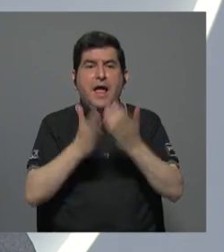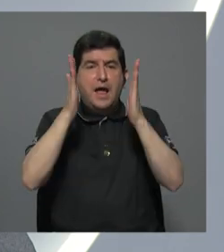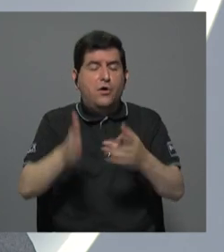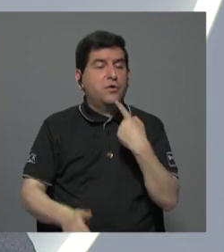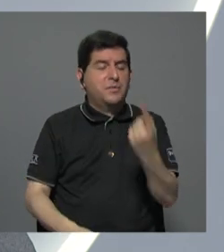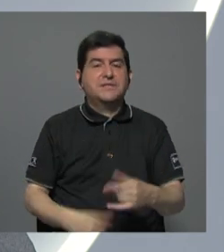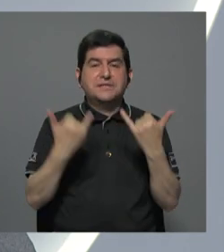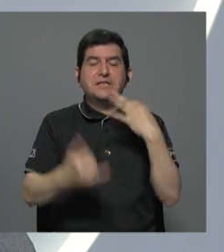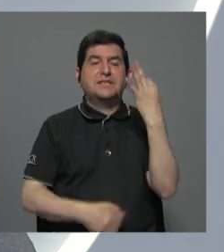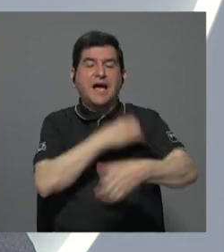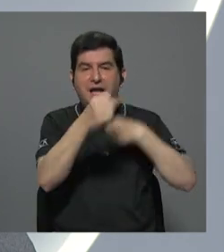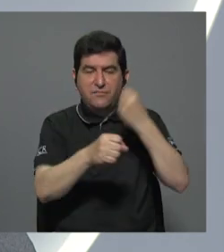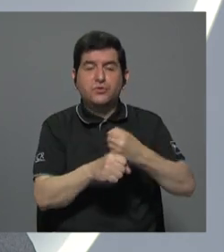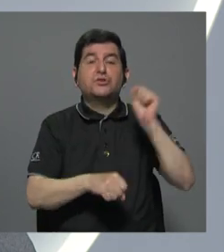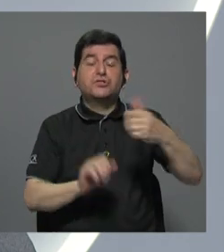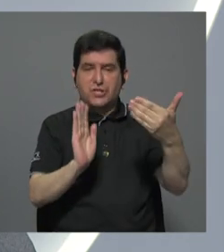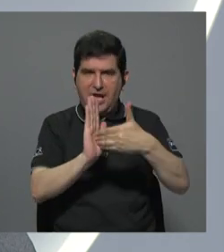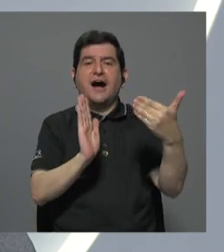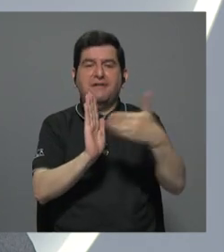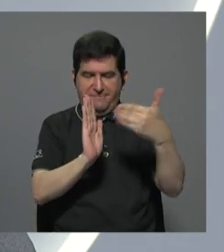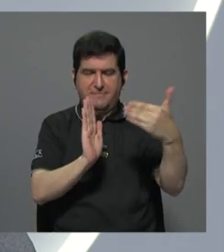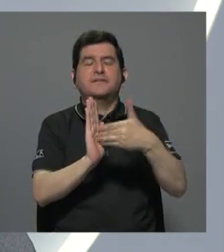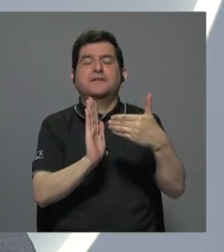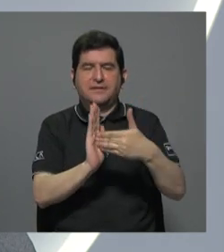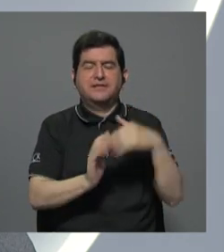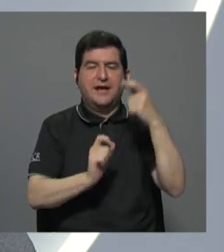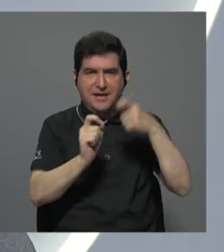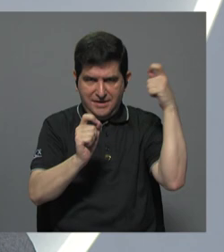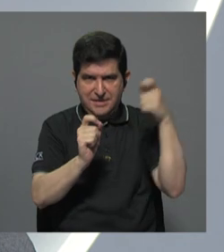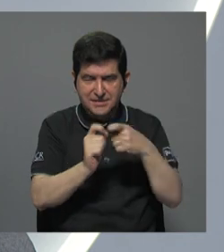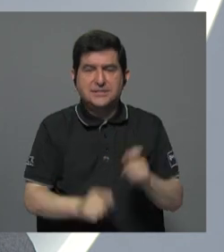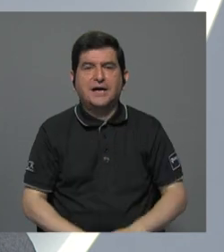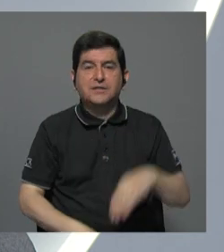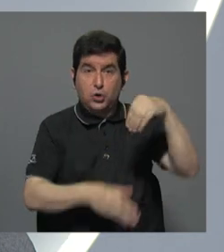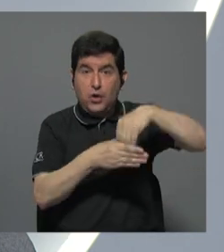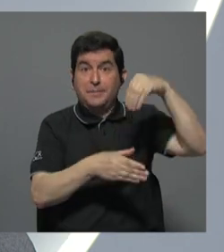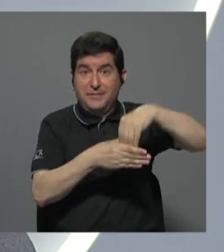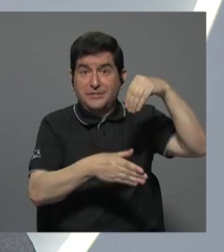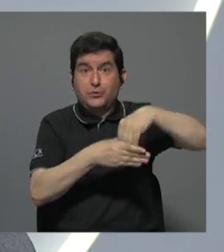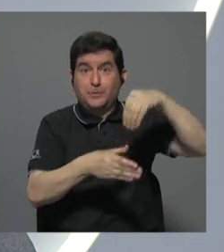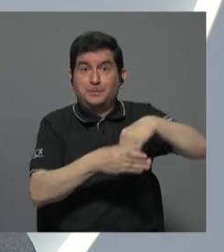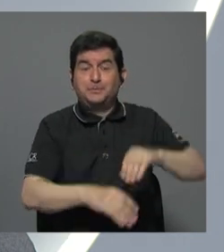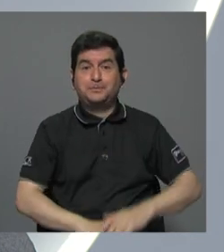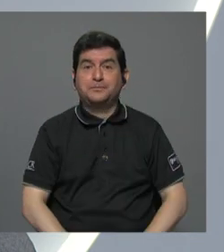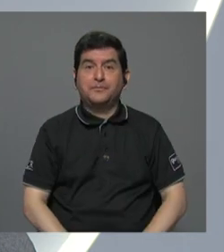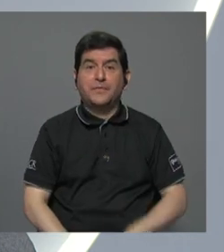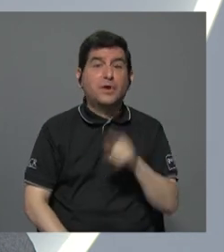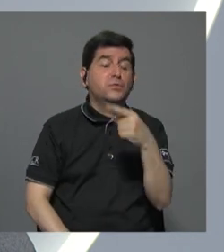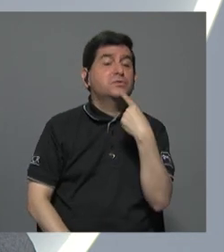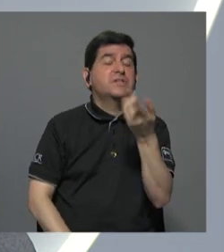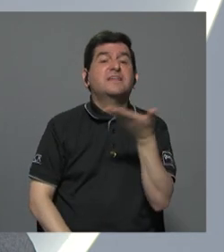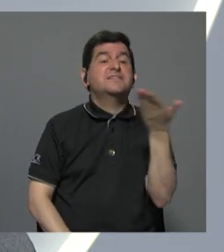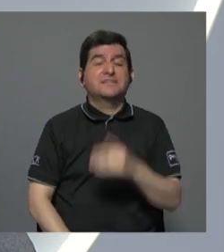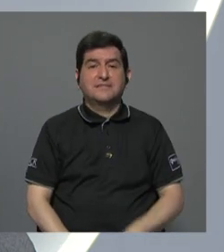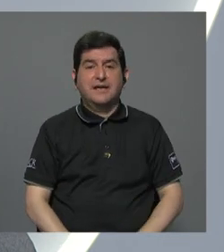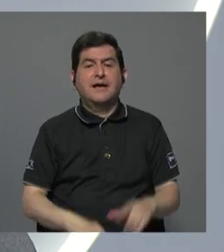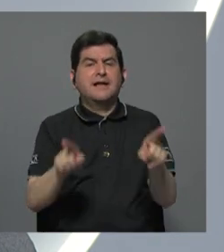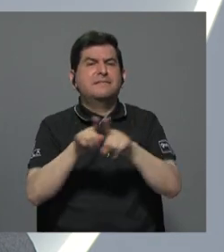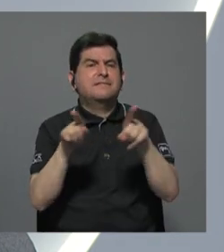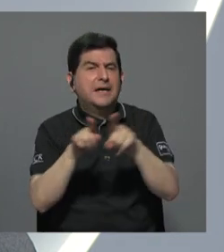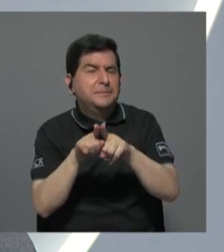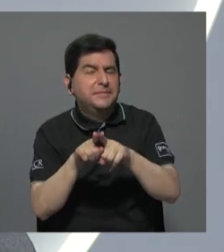apuntan que ya para el próximo año si afectaría lo que tiene que ver específicamente con inversión que dice usted y que dice usted